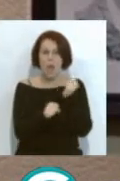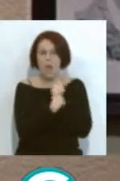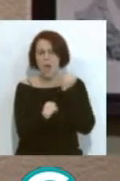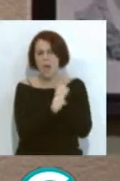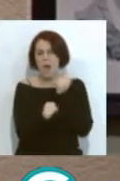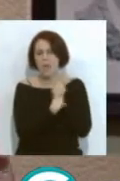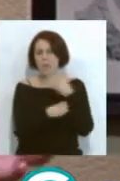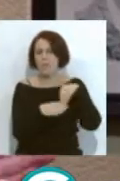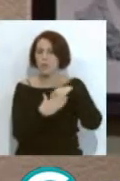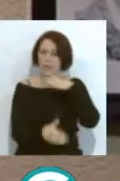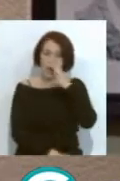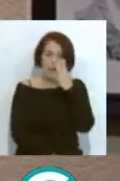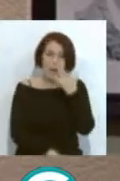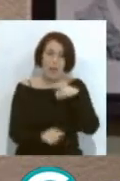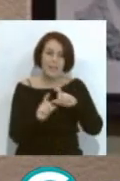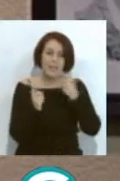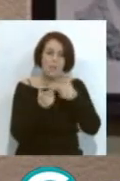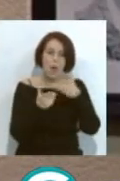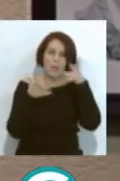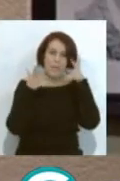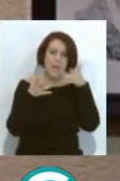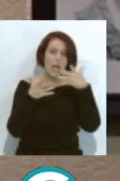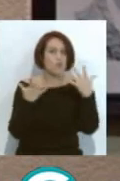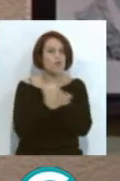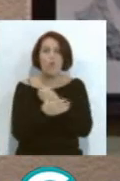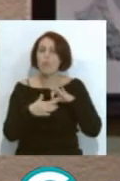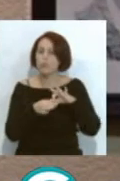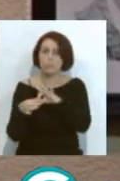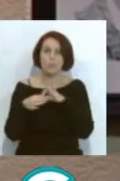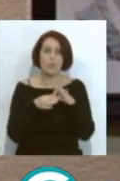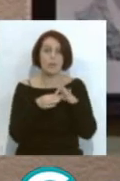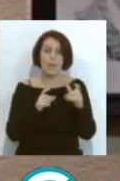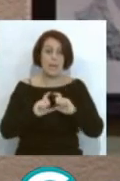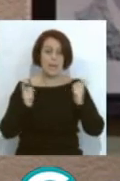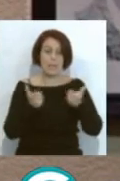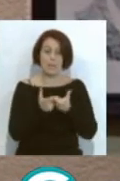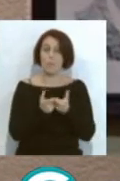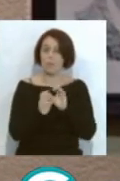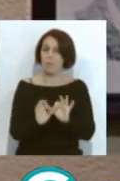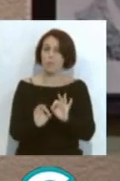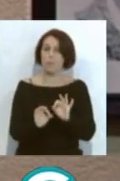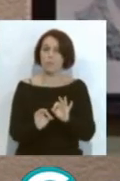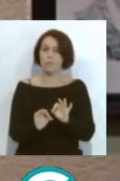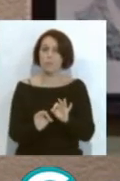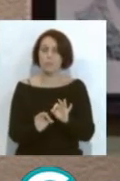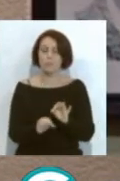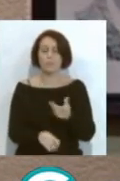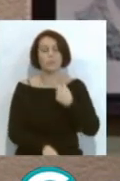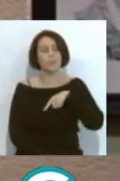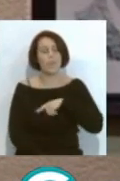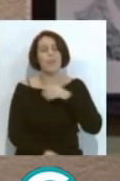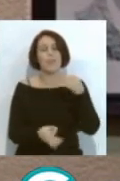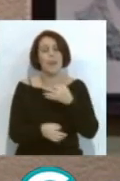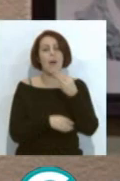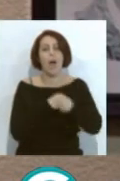del carnaval, con los equipos de la consejería, todos unidos, en equipo, que es precisamente cómo tenemos que